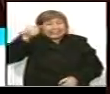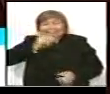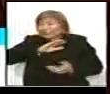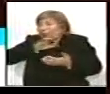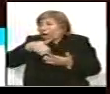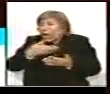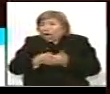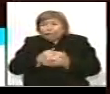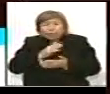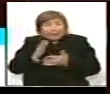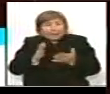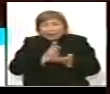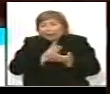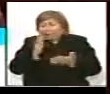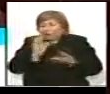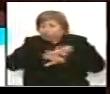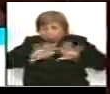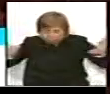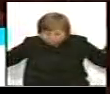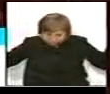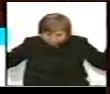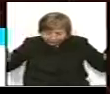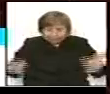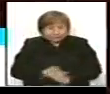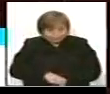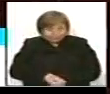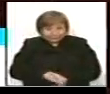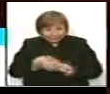mis problemas se acaban.